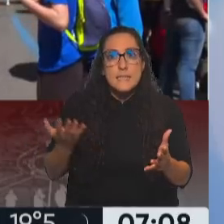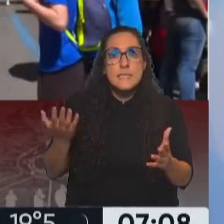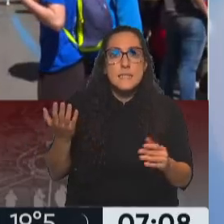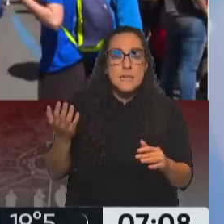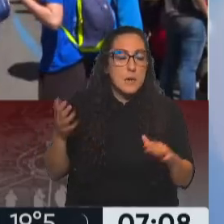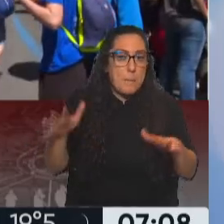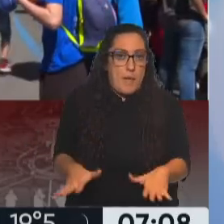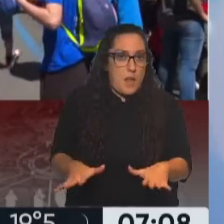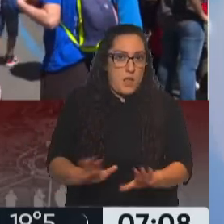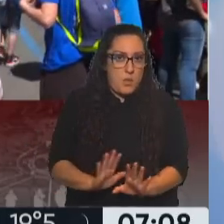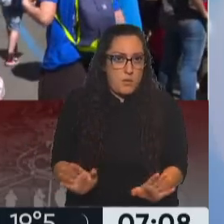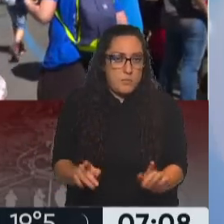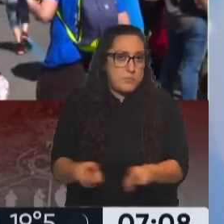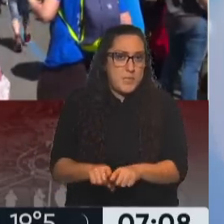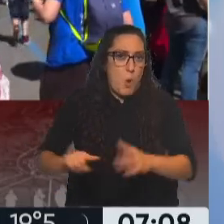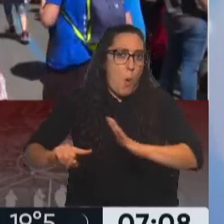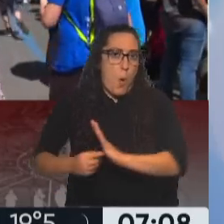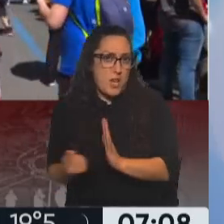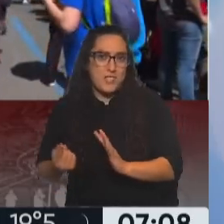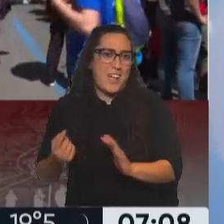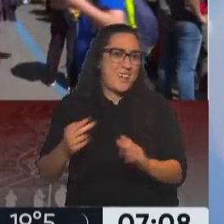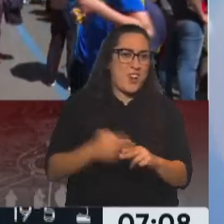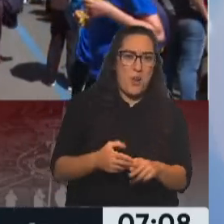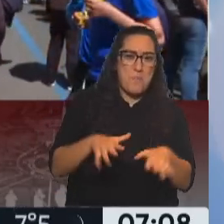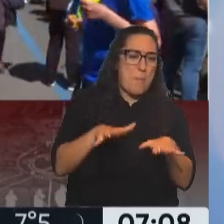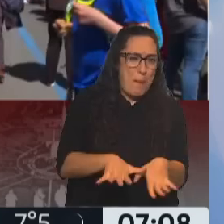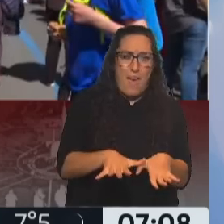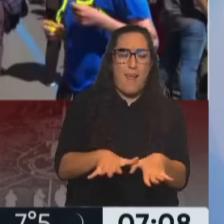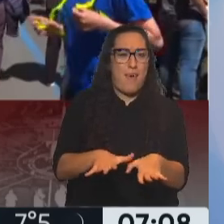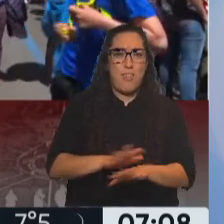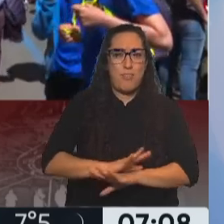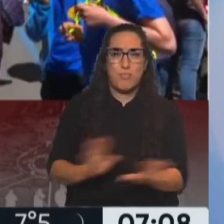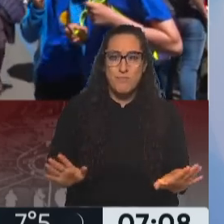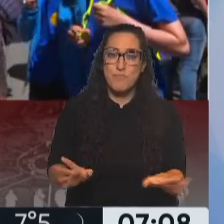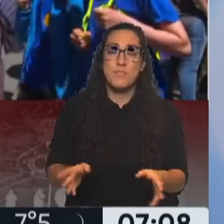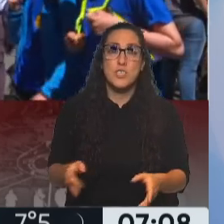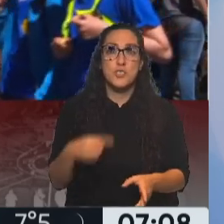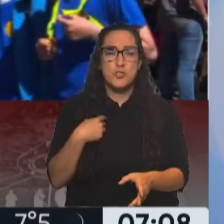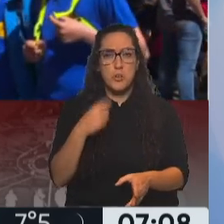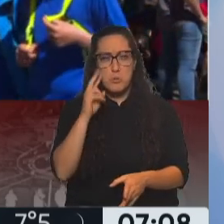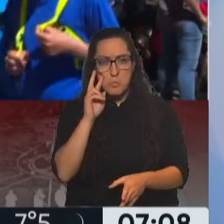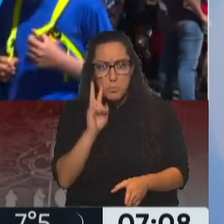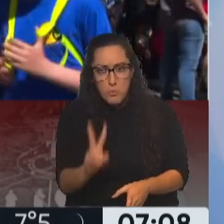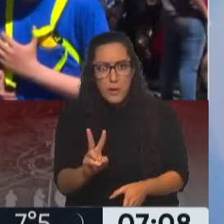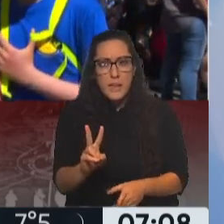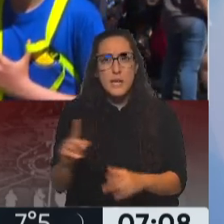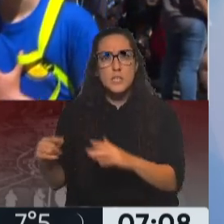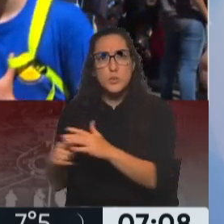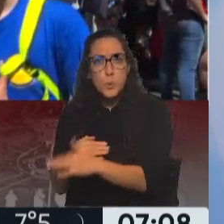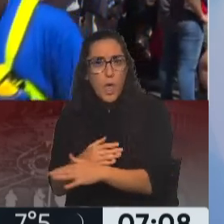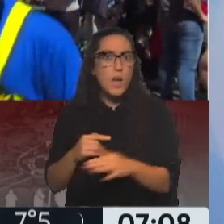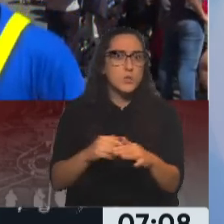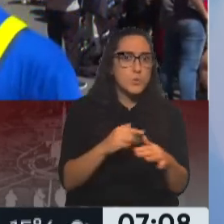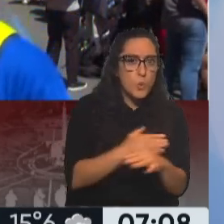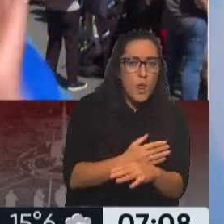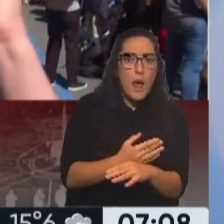prácticamente parada, como la ciudad de Buenos Aires. Y la cosa que me llama la atención, que son dos ciudades que en los 12 años